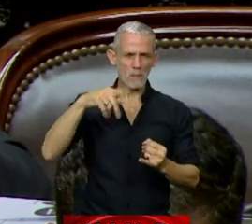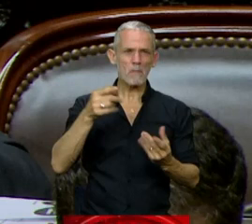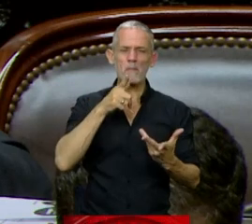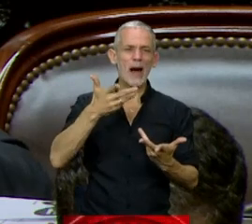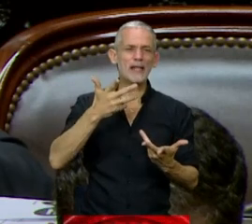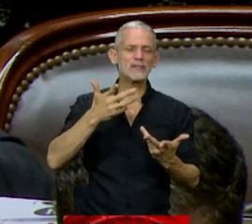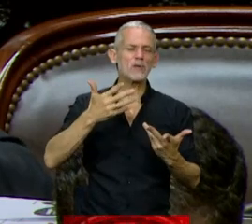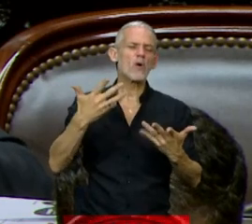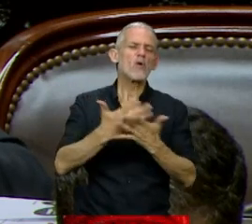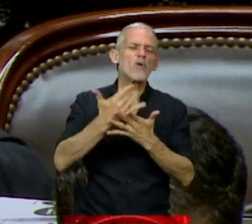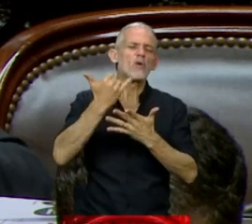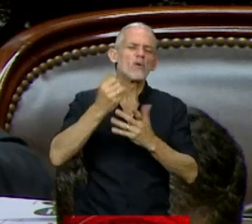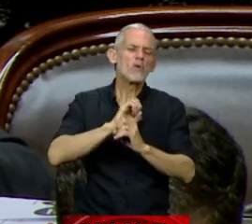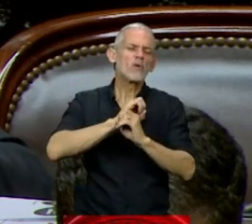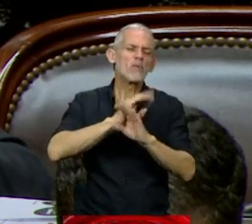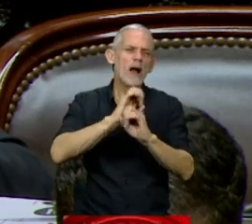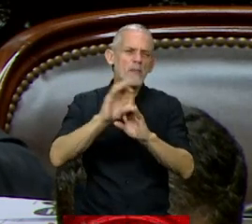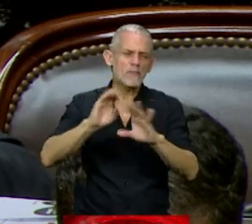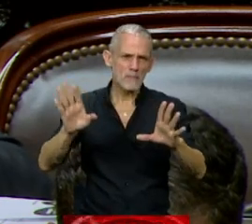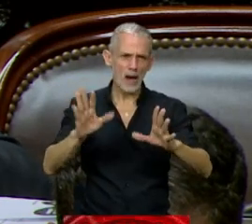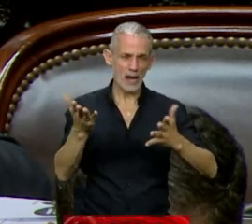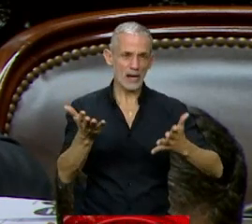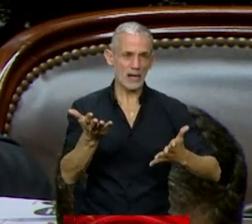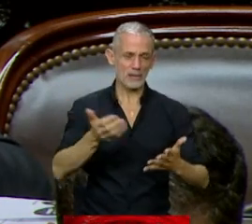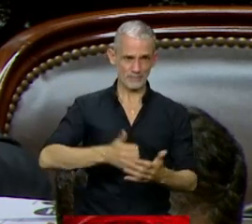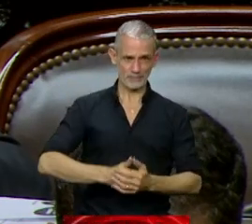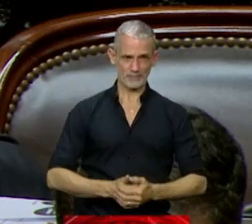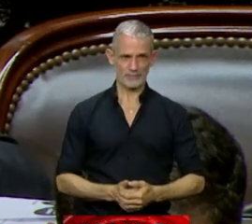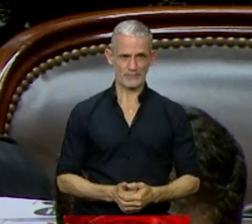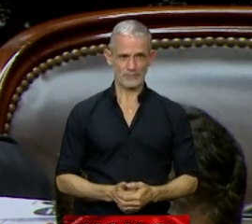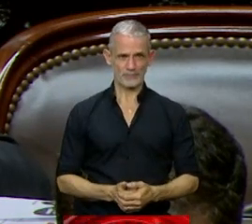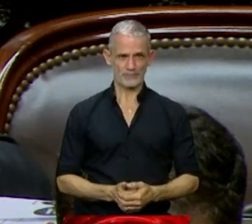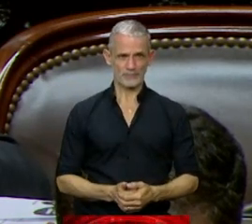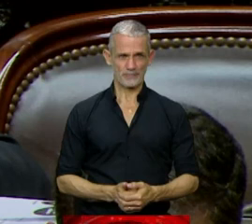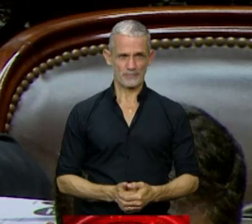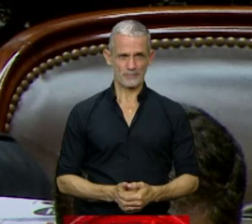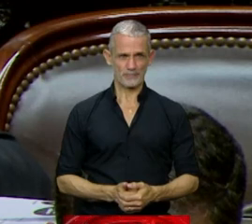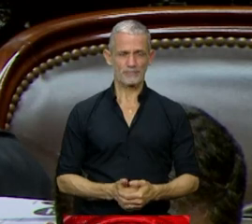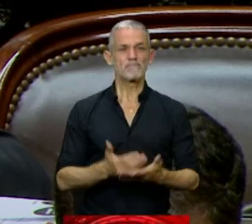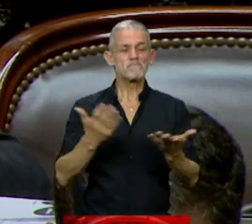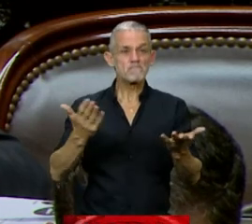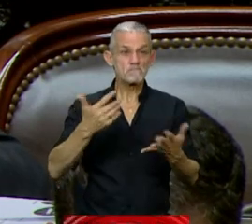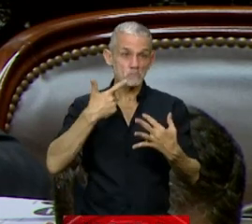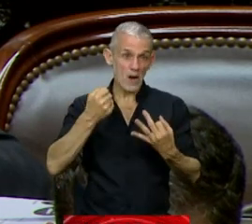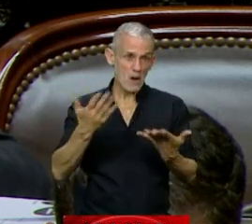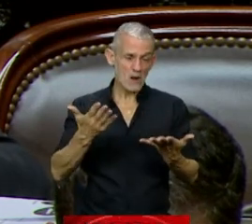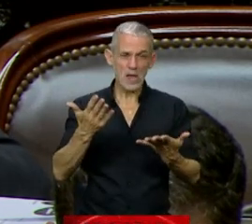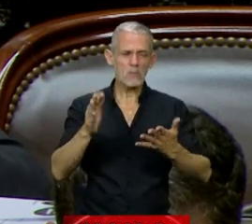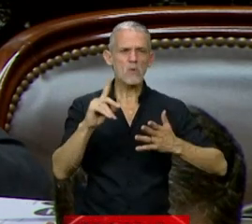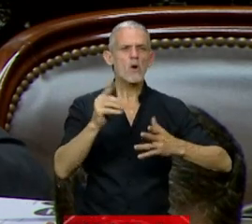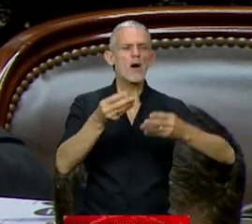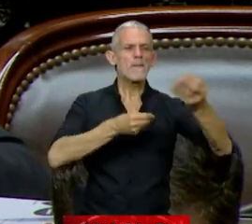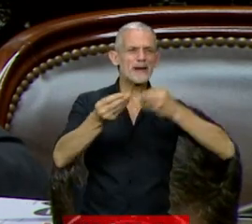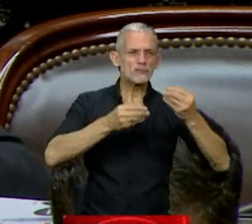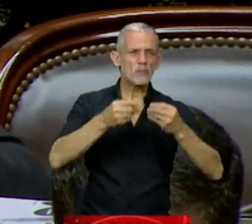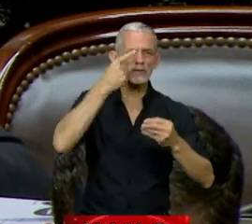de lágrimas, si se me permite la figura bíblica, ¿no? Y la verdad que ni los presupuestos